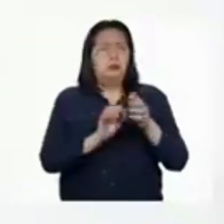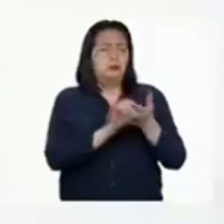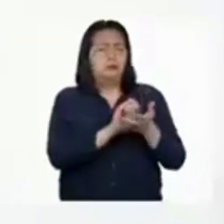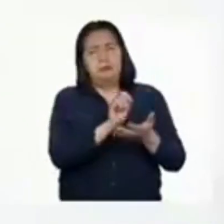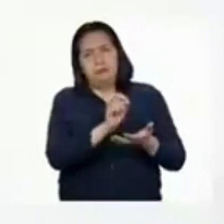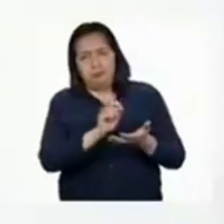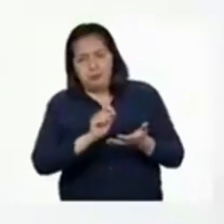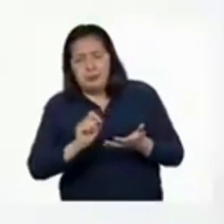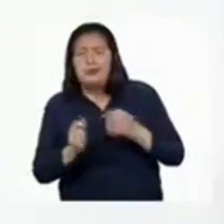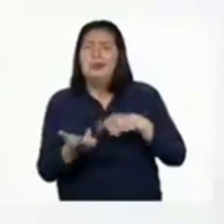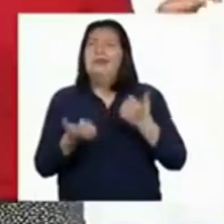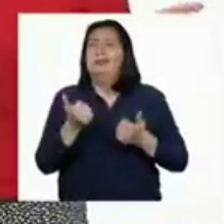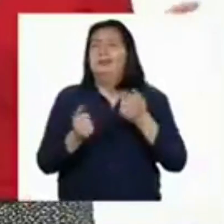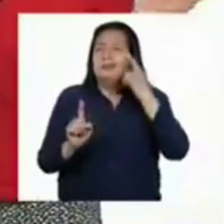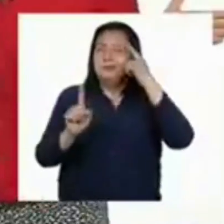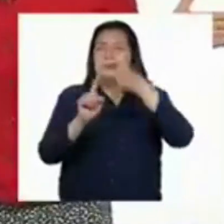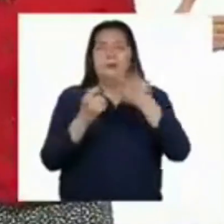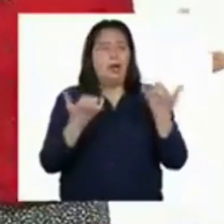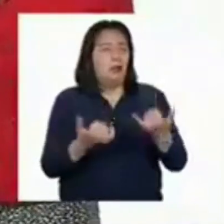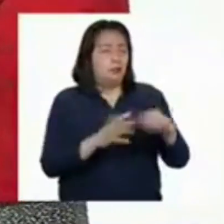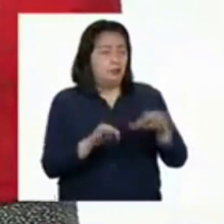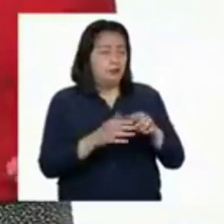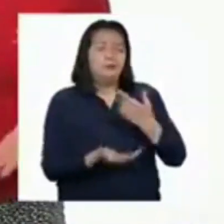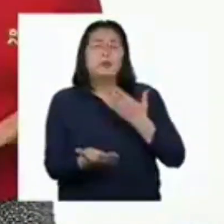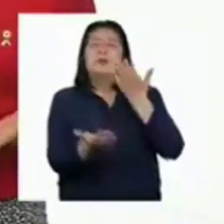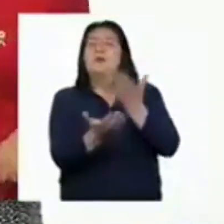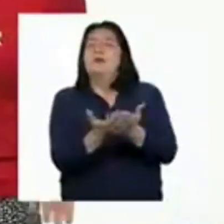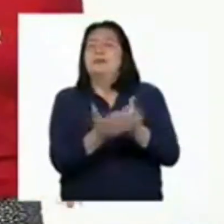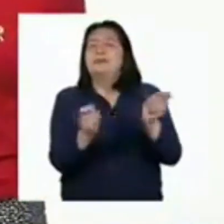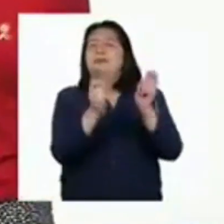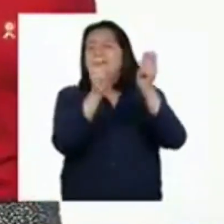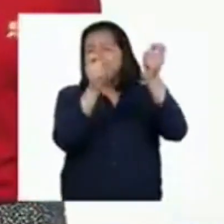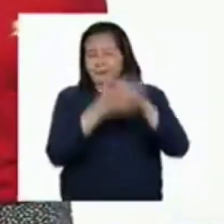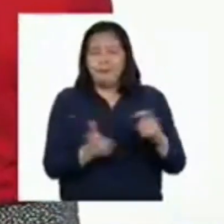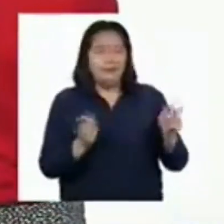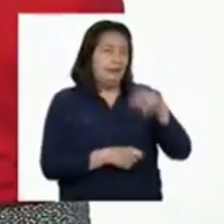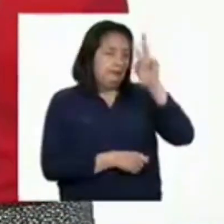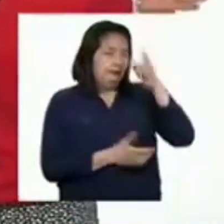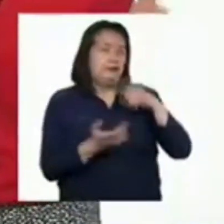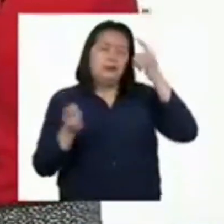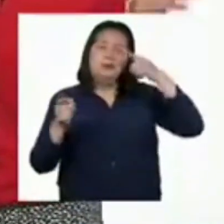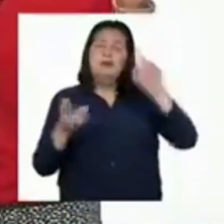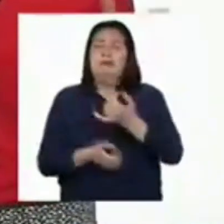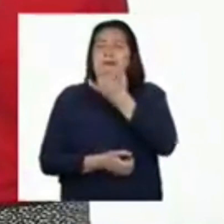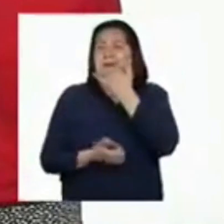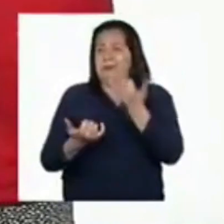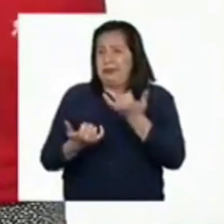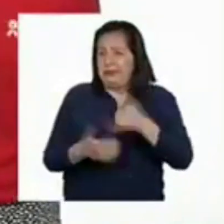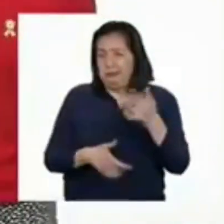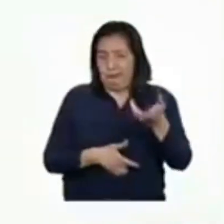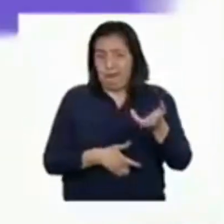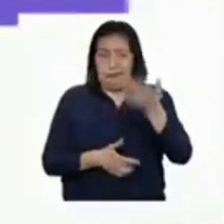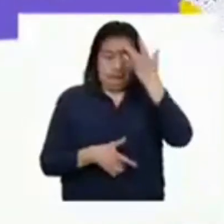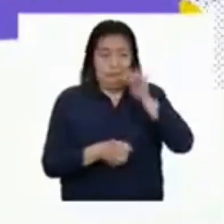escrito teniendo en cuenta el propósito que tenemos. Hoy elaboraremos nuestra propuesta de celebración de fiestas patrias de acuerdo con la situación actual que